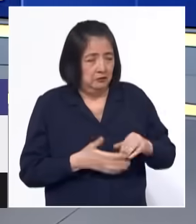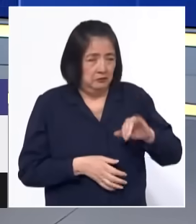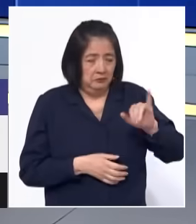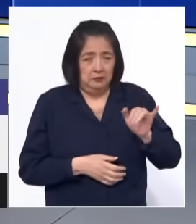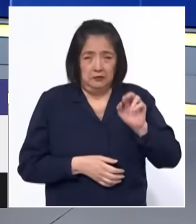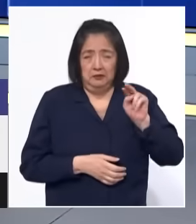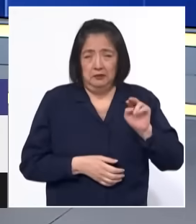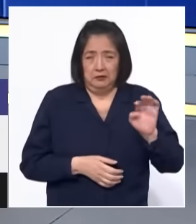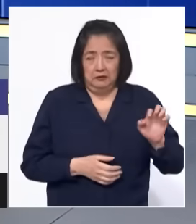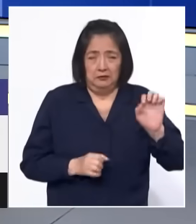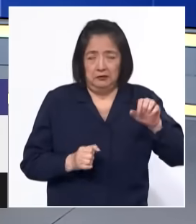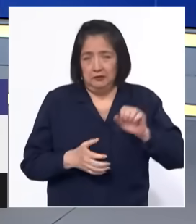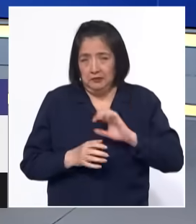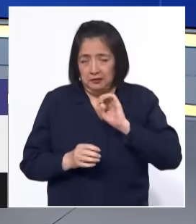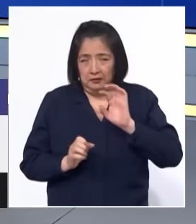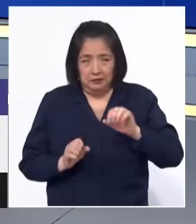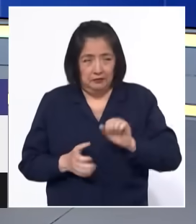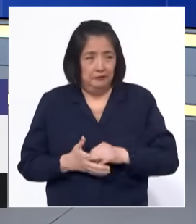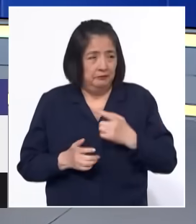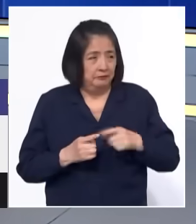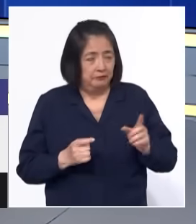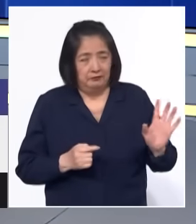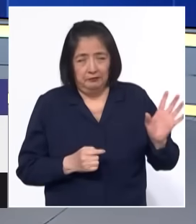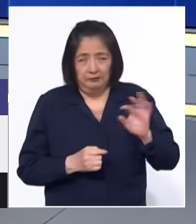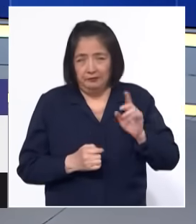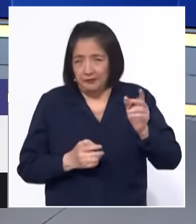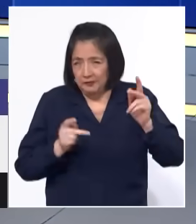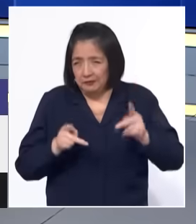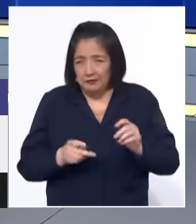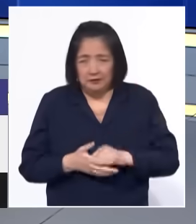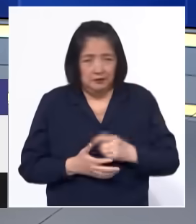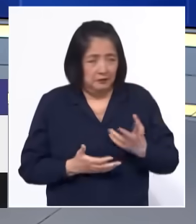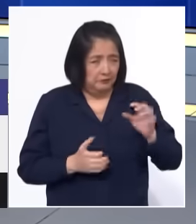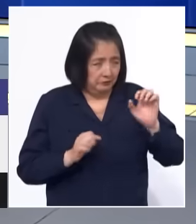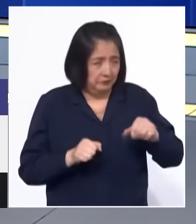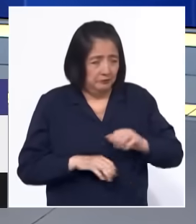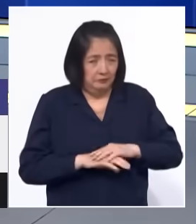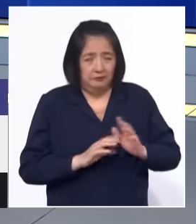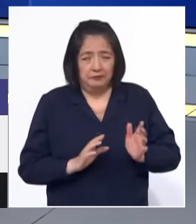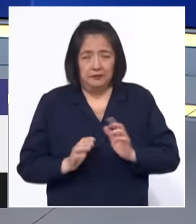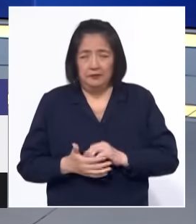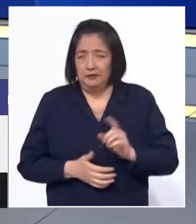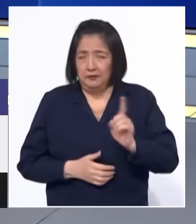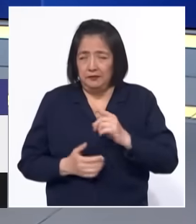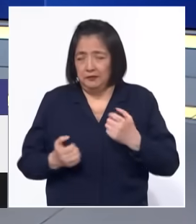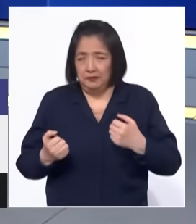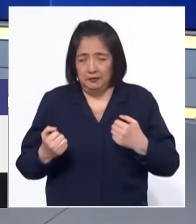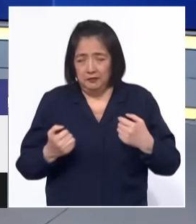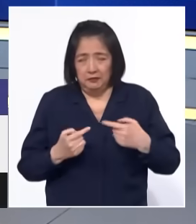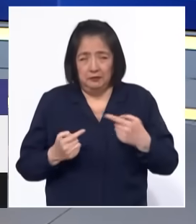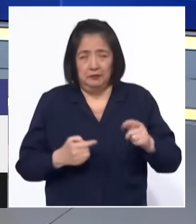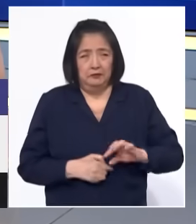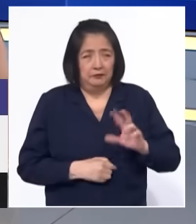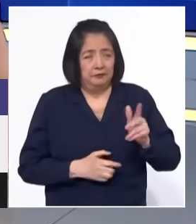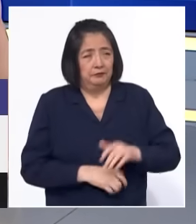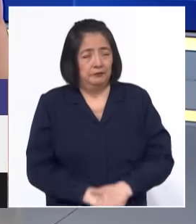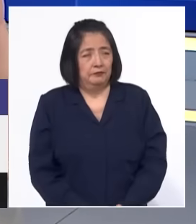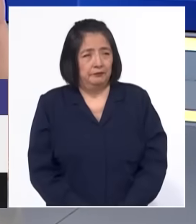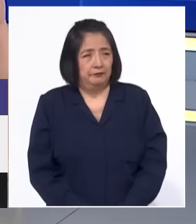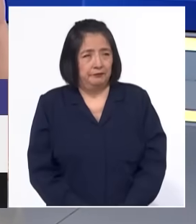Nacional de Elecciones lo confirme. Pero mientras todo esto sucede, los que sí están organizados y no andan peleados son los